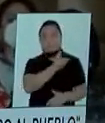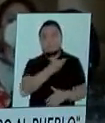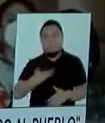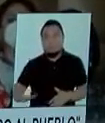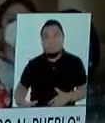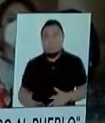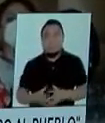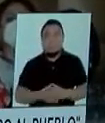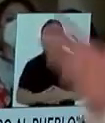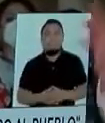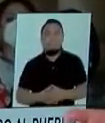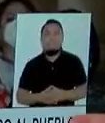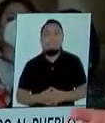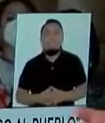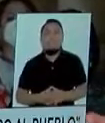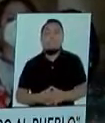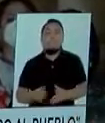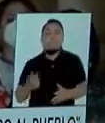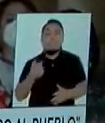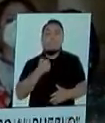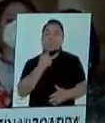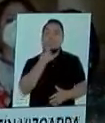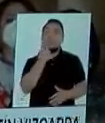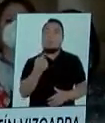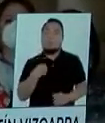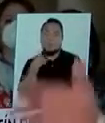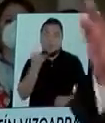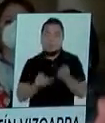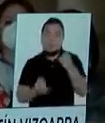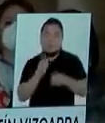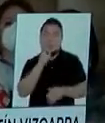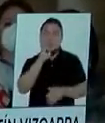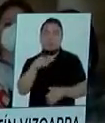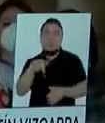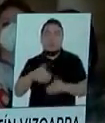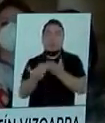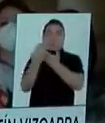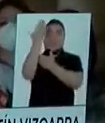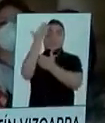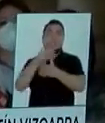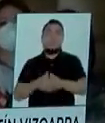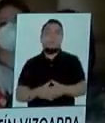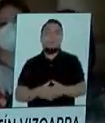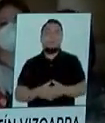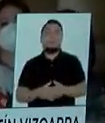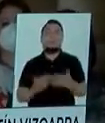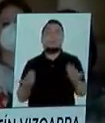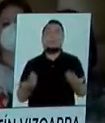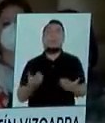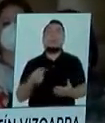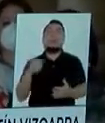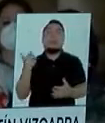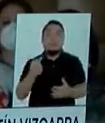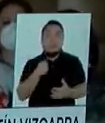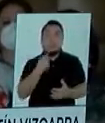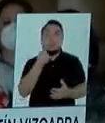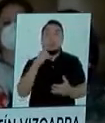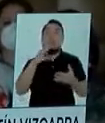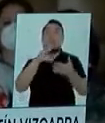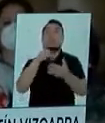es legal, y de inmediato llamaron a Humala y de inmediato llamaron a Julio Guzmán para que diga que es ilegal y que lleven gente a la calle para que los peruanos nos matemos entre